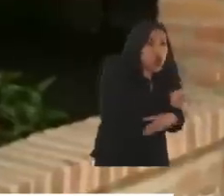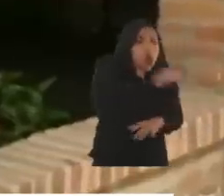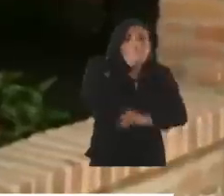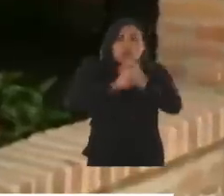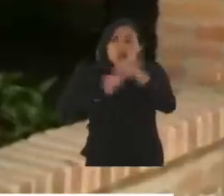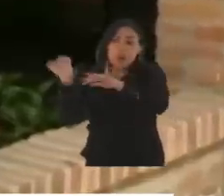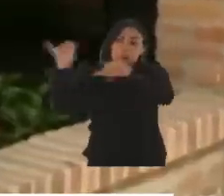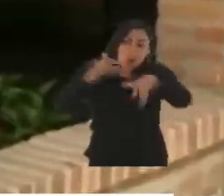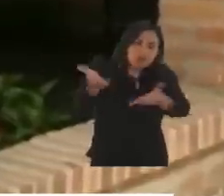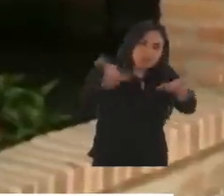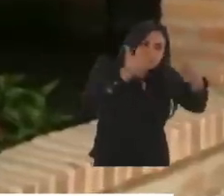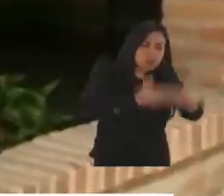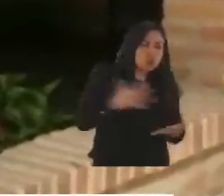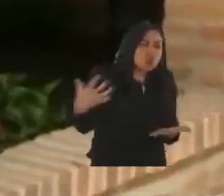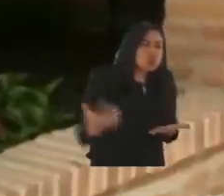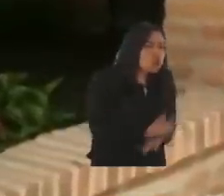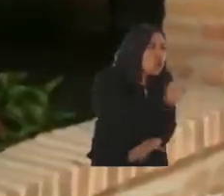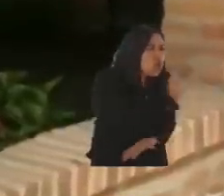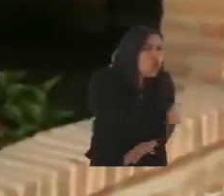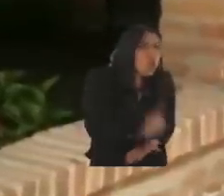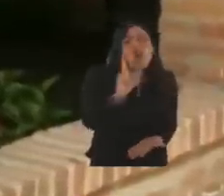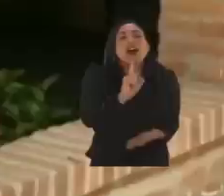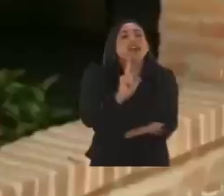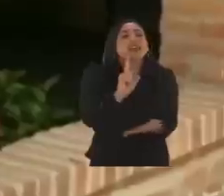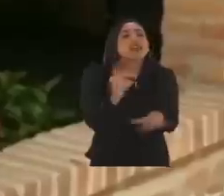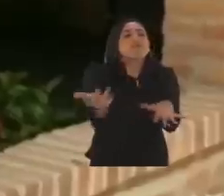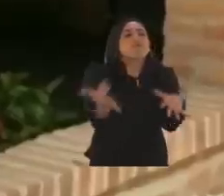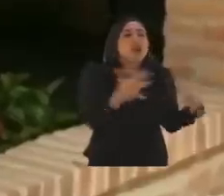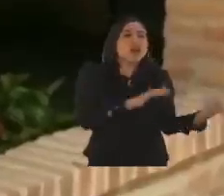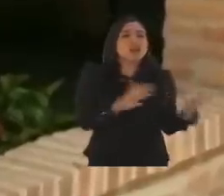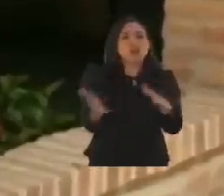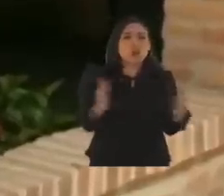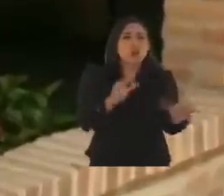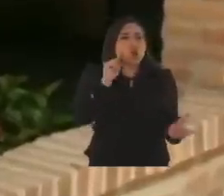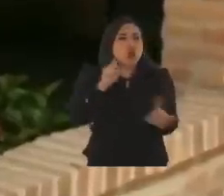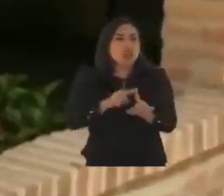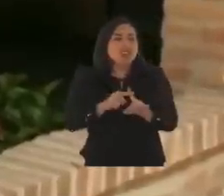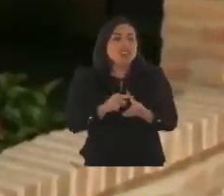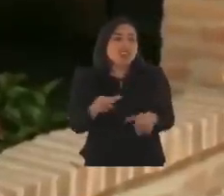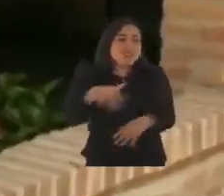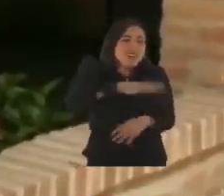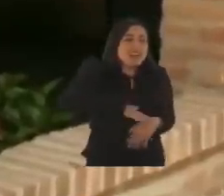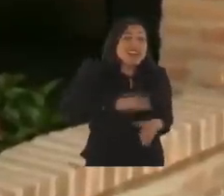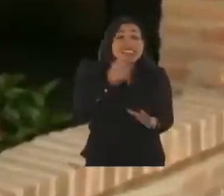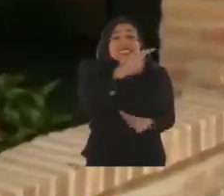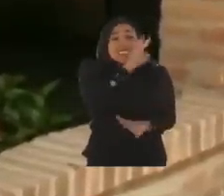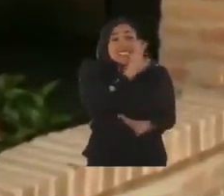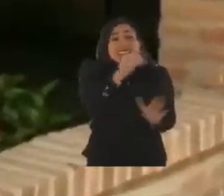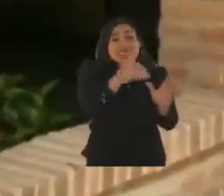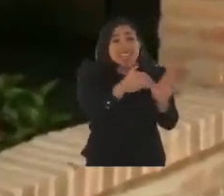extranjeros y recaudar unos ingresos aproximadamente para nuestra ciudad de